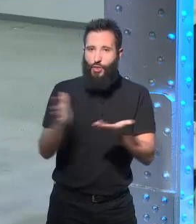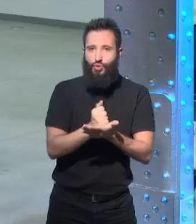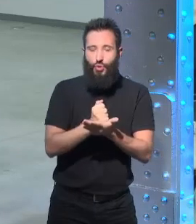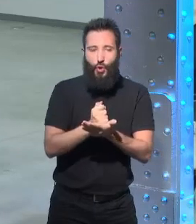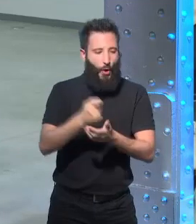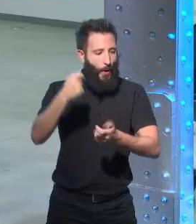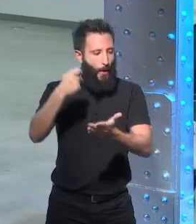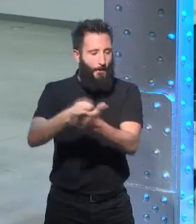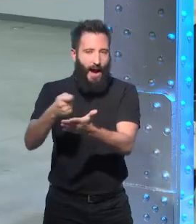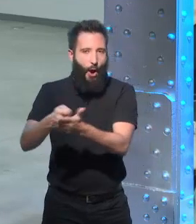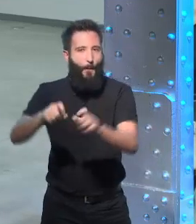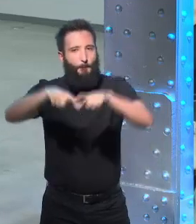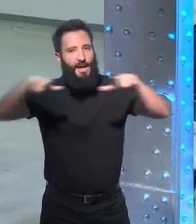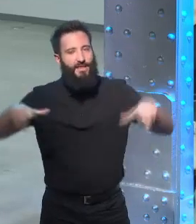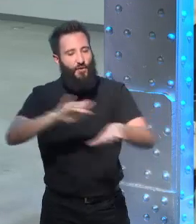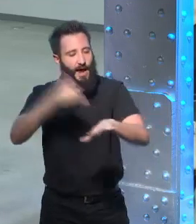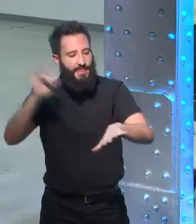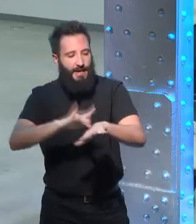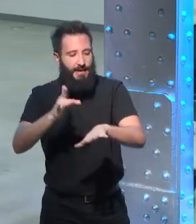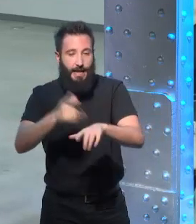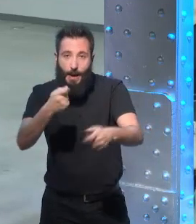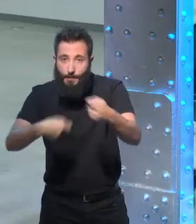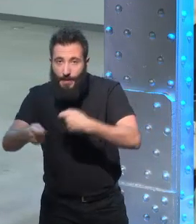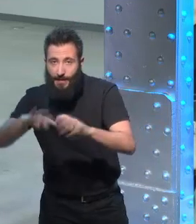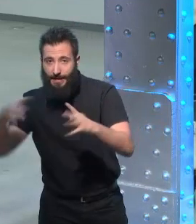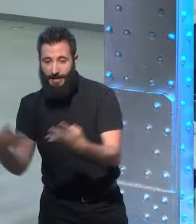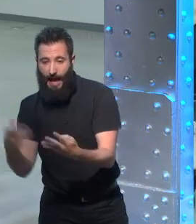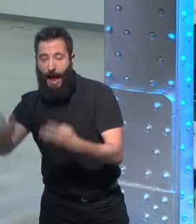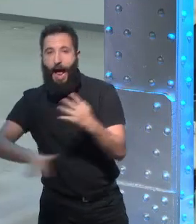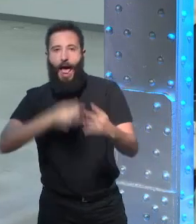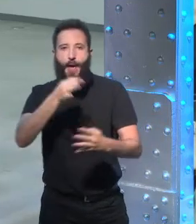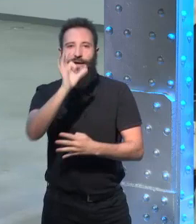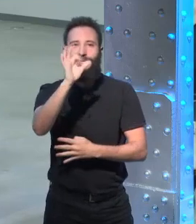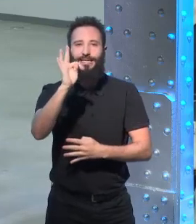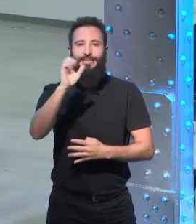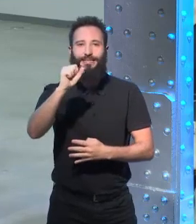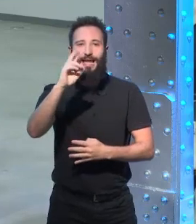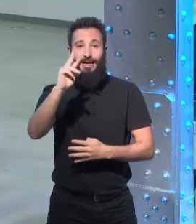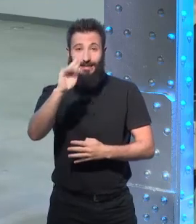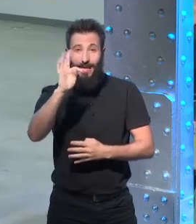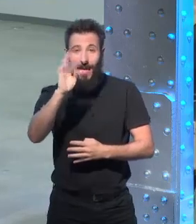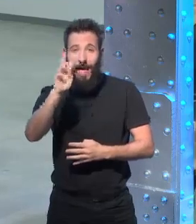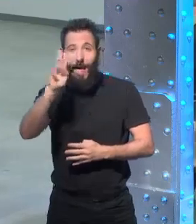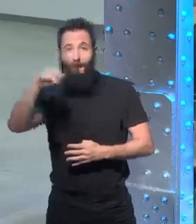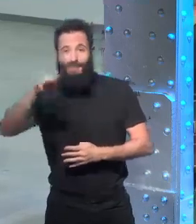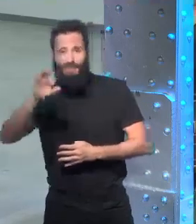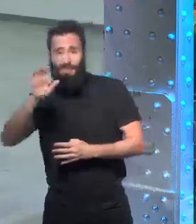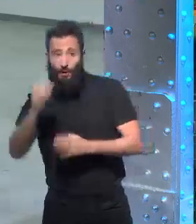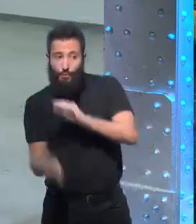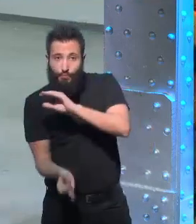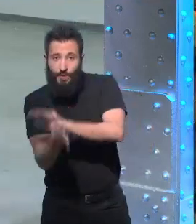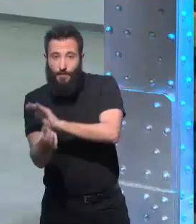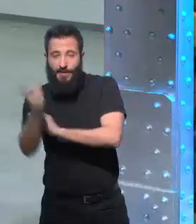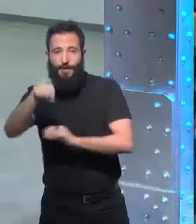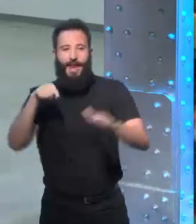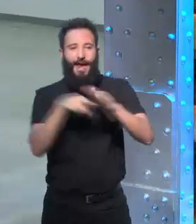en plataformas digitales y en la que además están naciendo muchas startups. O también nos estamos encontrando gestores multicanales, es